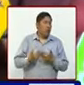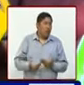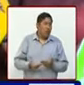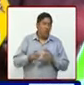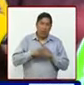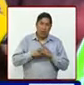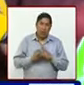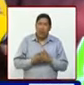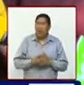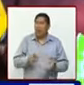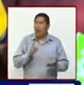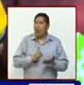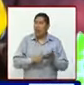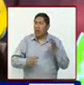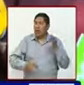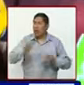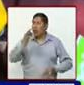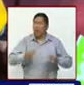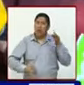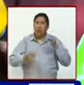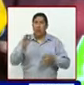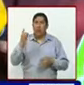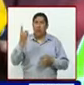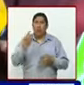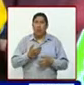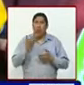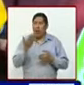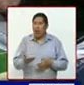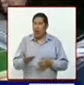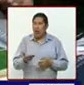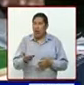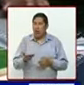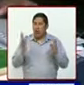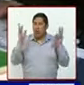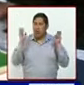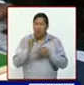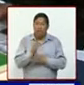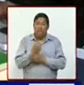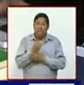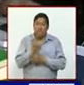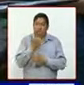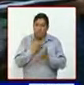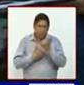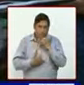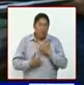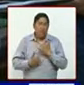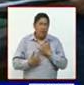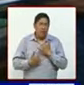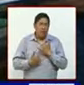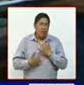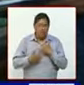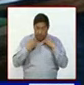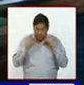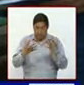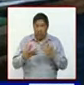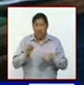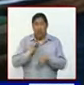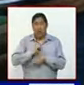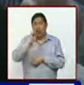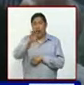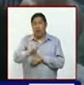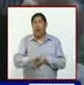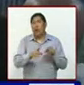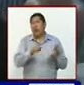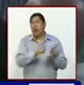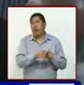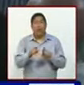se inicie este juicio porque no solamente existe ese vicio, ese error procesal que hemos dado a conocer, sino